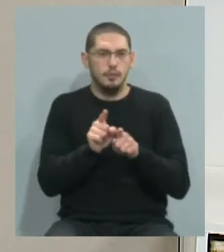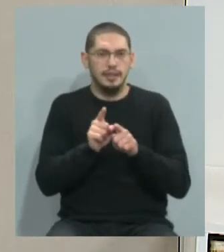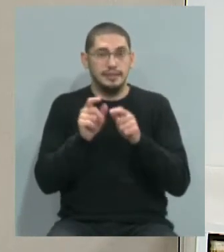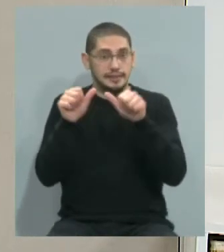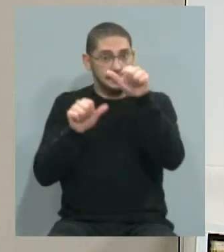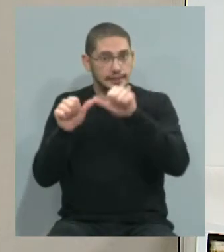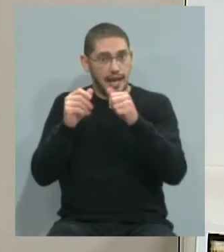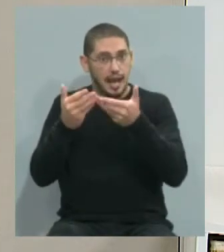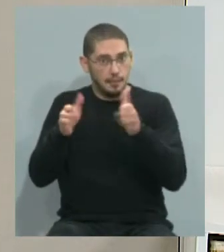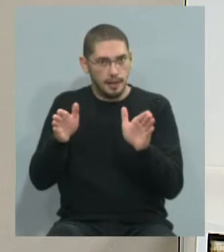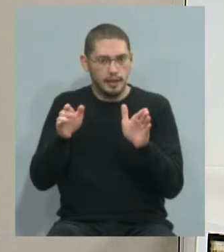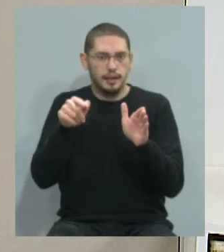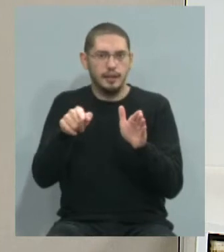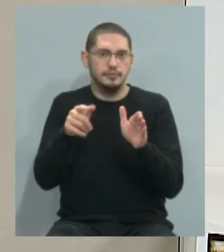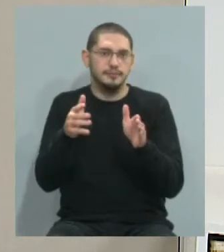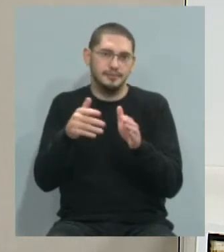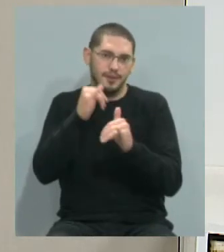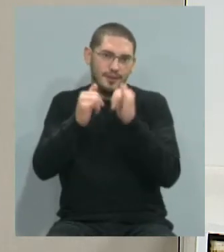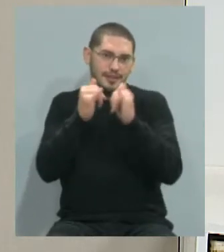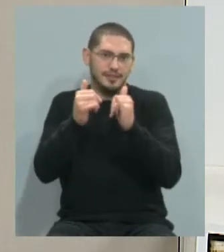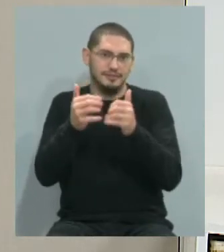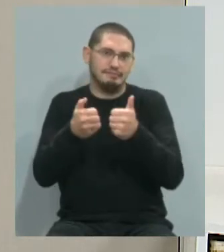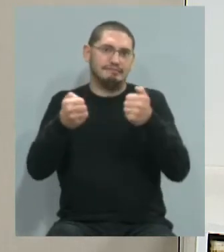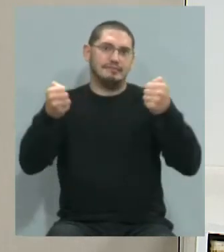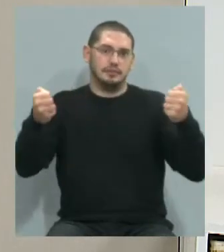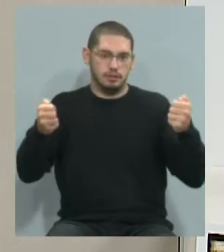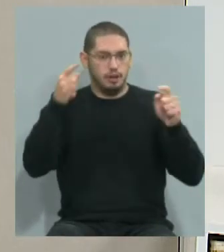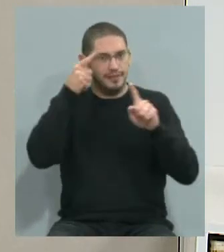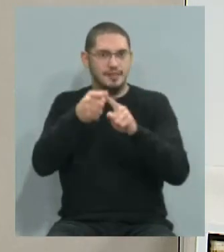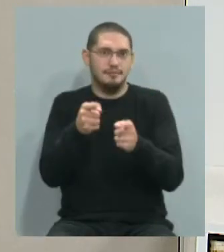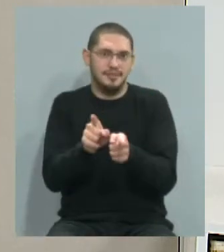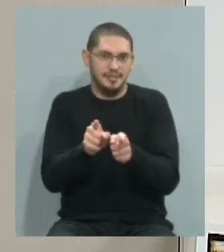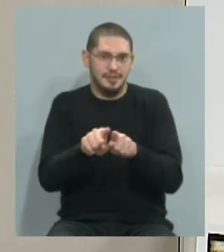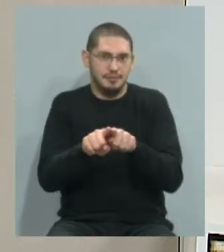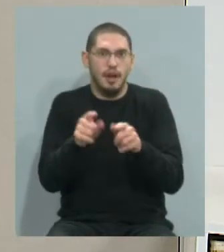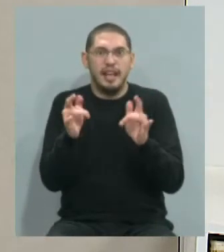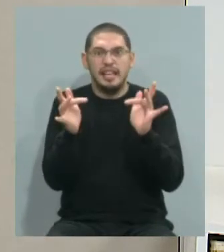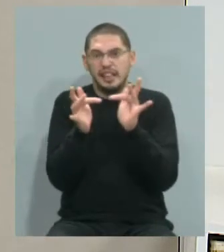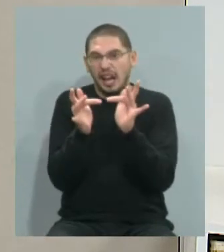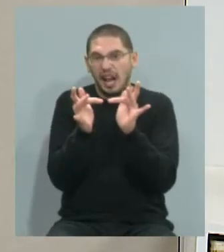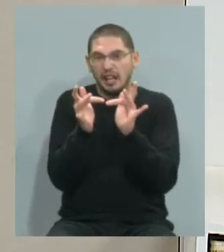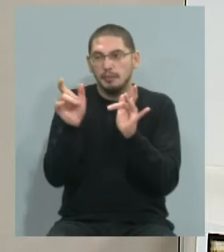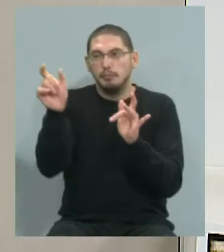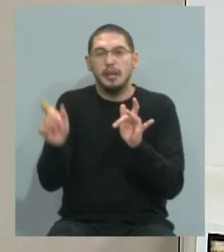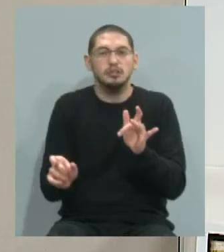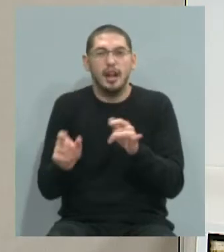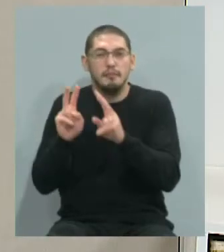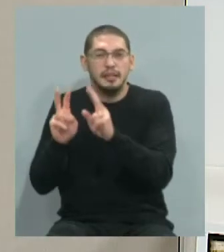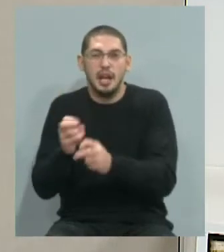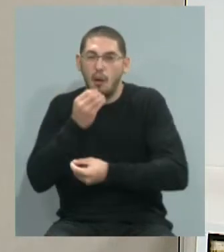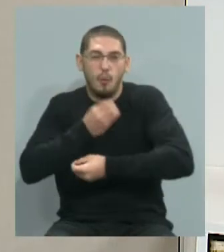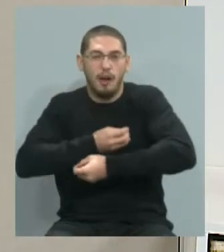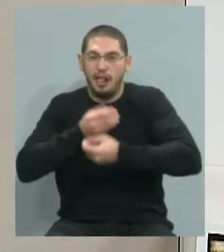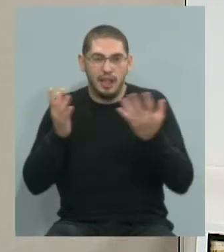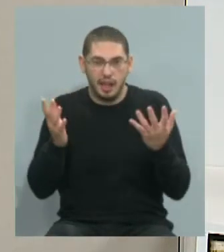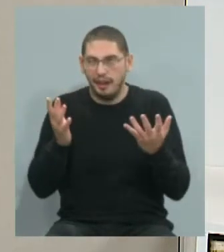que es esto que te contaba más amplio, apunta a eso, a que ahora con los beneficios de Internet, cualquier investigador o investigadora que está